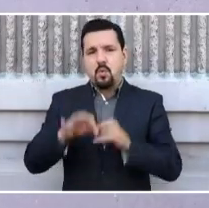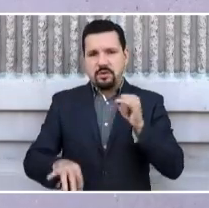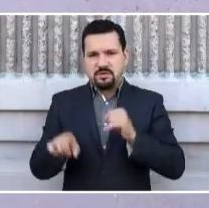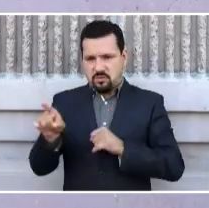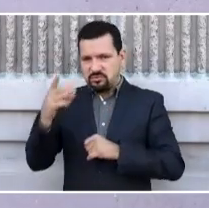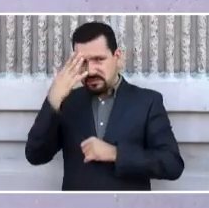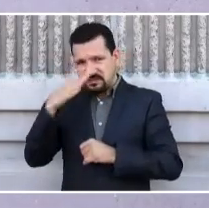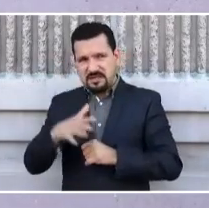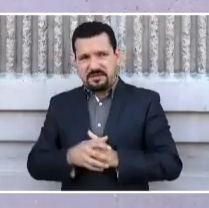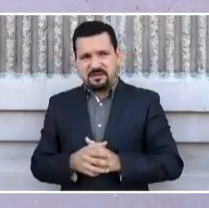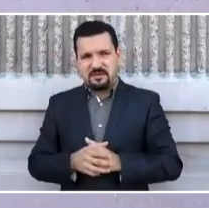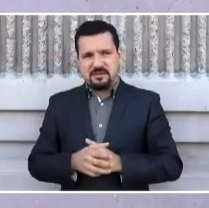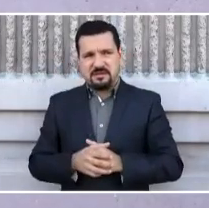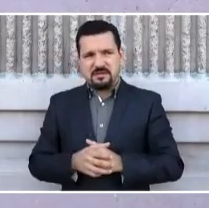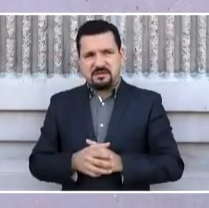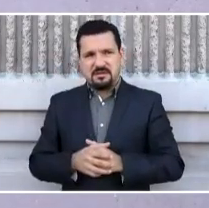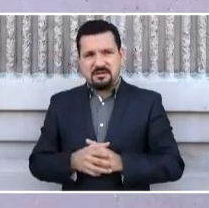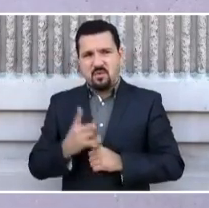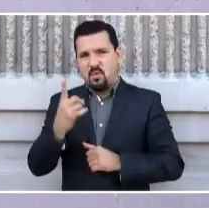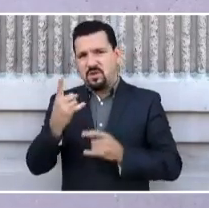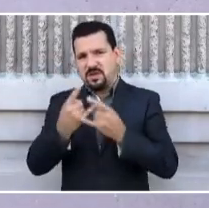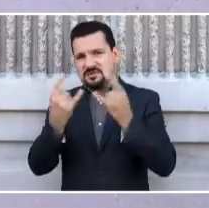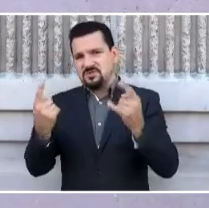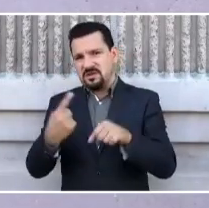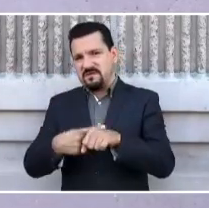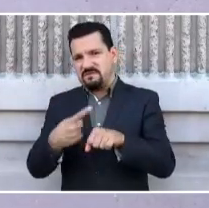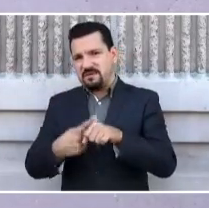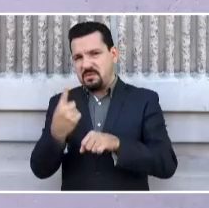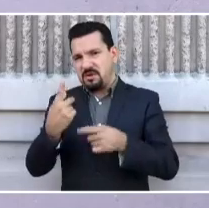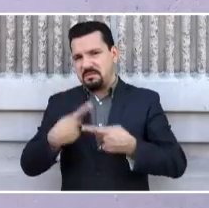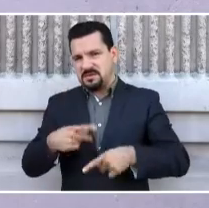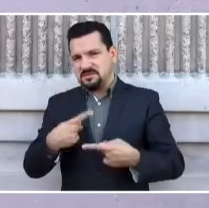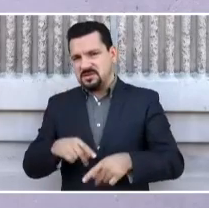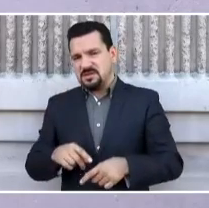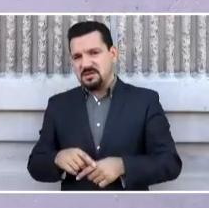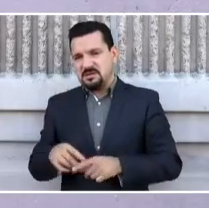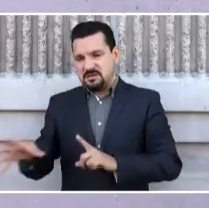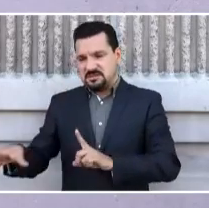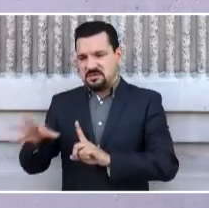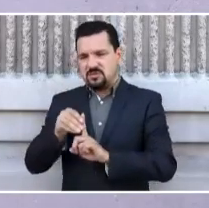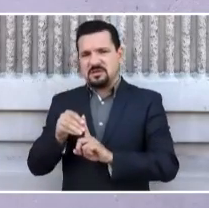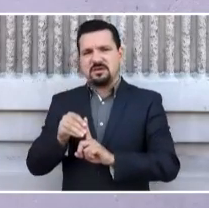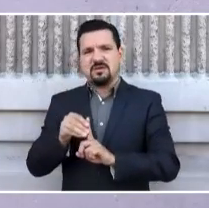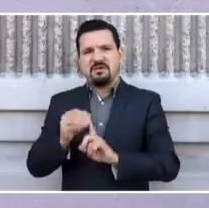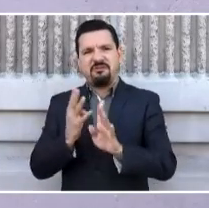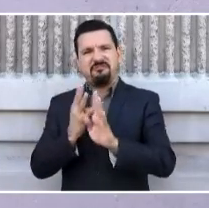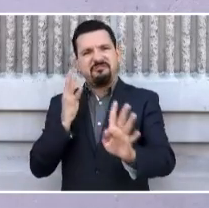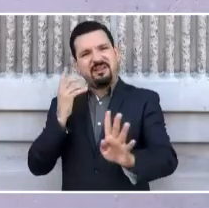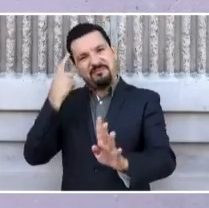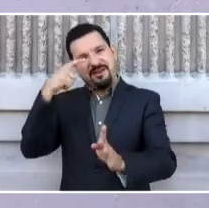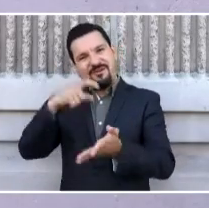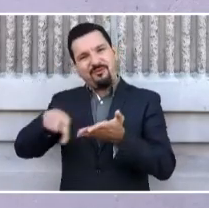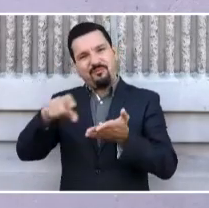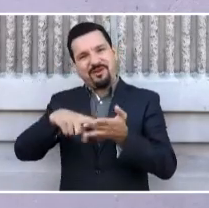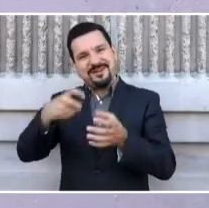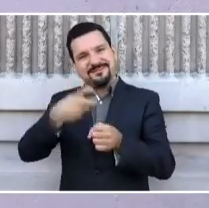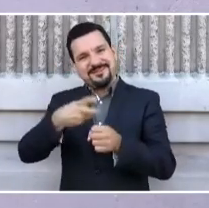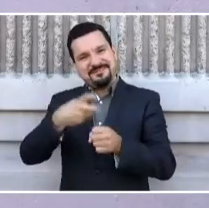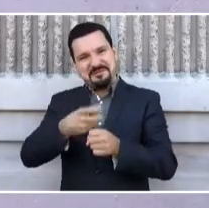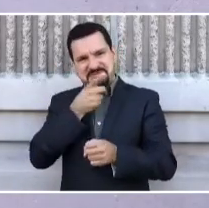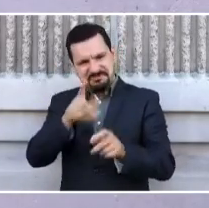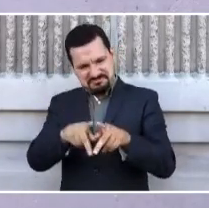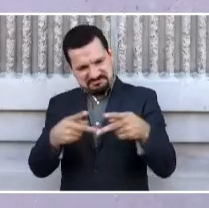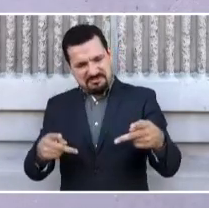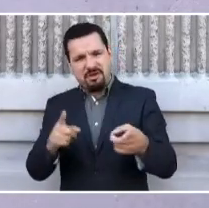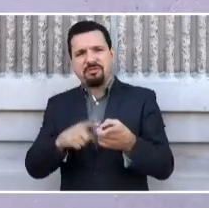dato sobre un caso que se está manejando de una persona que se contagió haciendo filas para comprar cerveza,